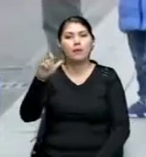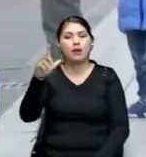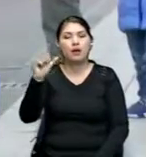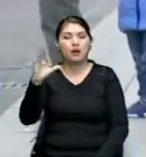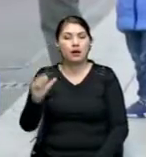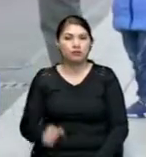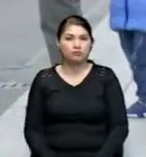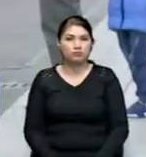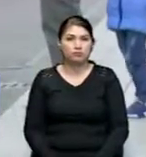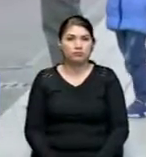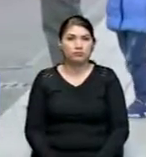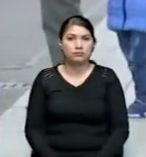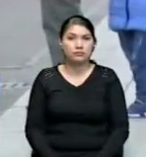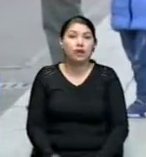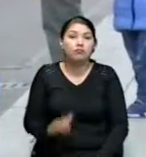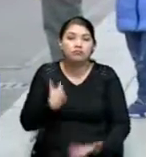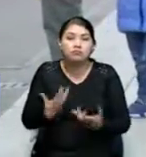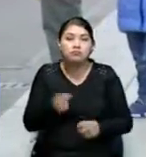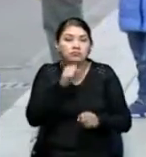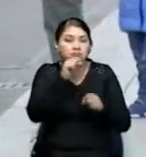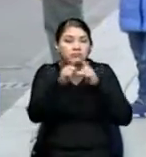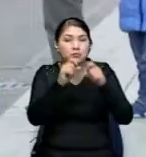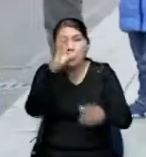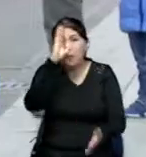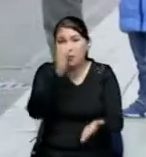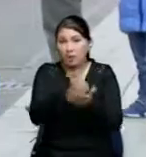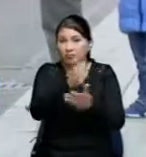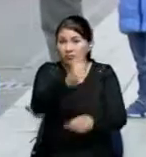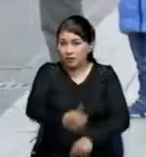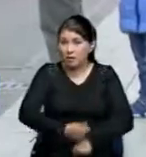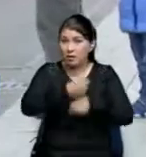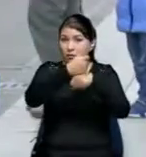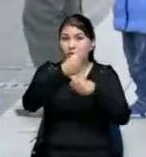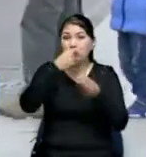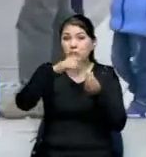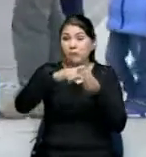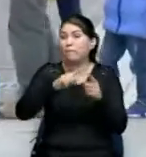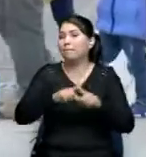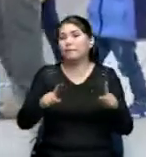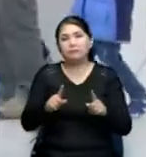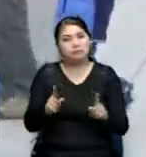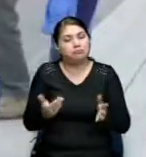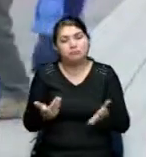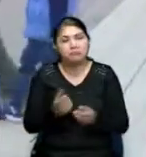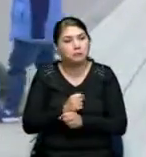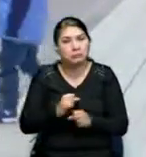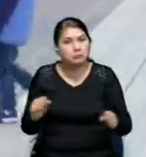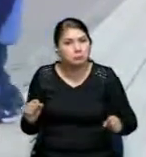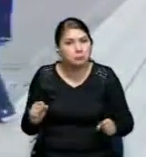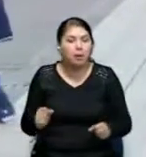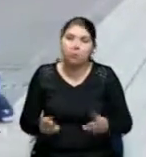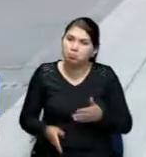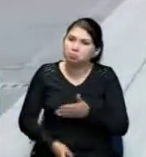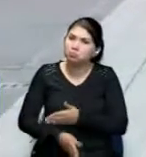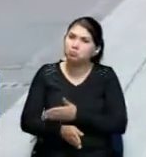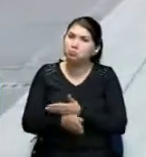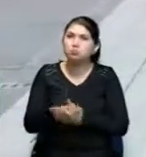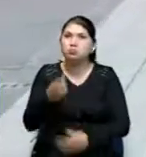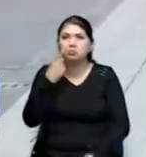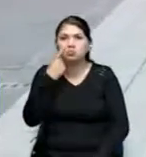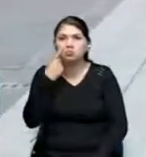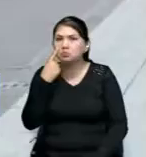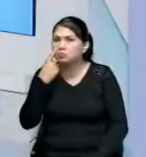pues que hicimos consultar la opinión de la directora de tránsito municipal pero no fue posible sin embargo vamos a continuar atentos